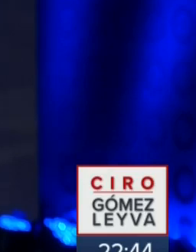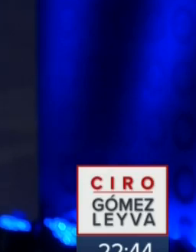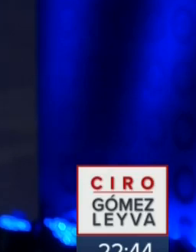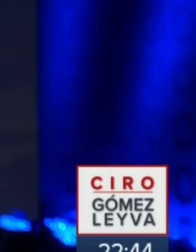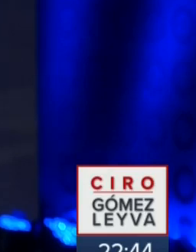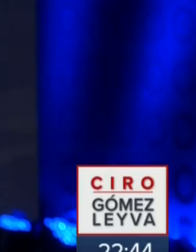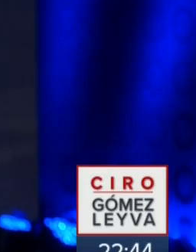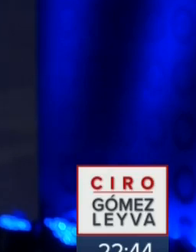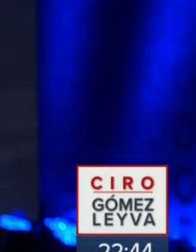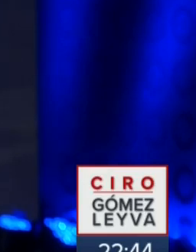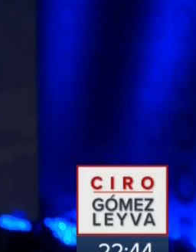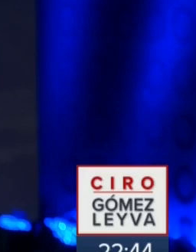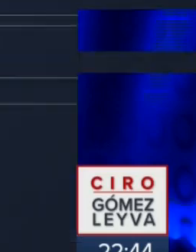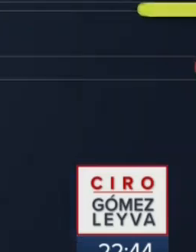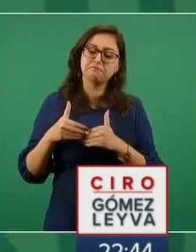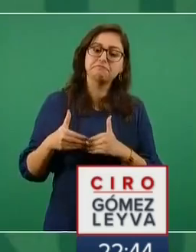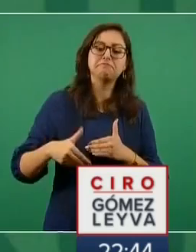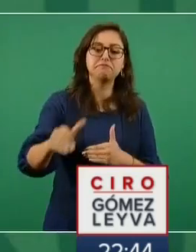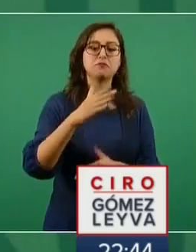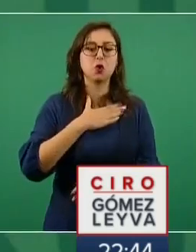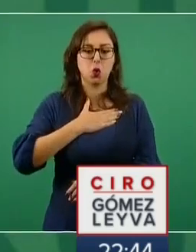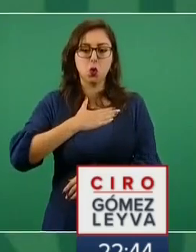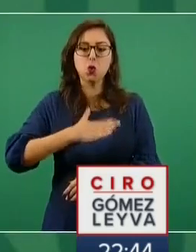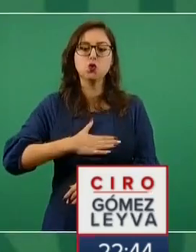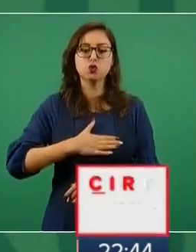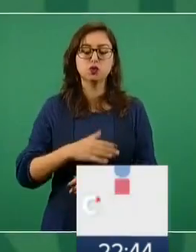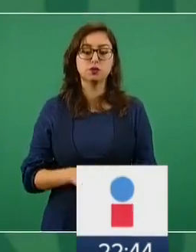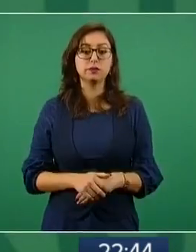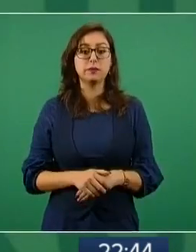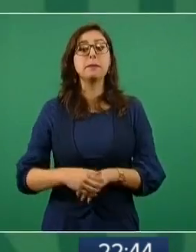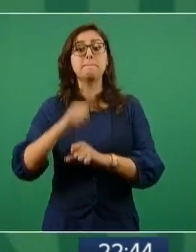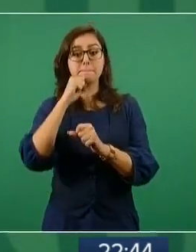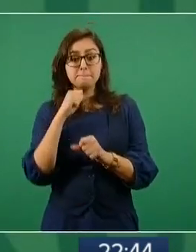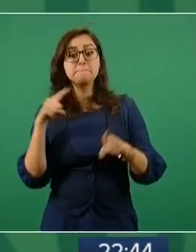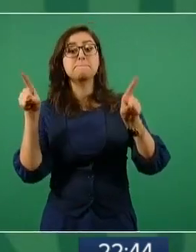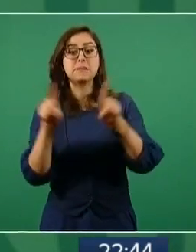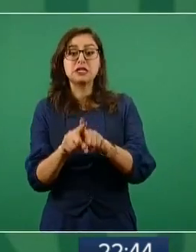sector educativo. Los medios de comunicación,